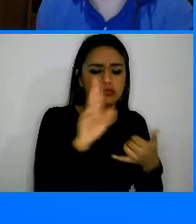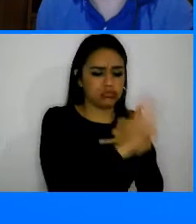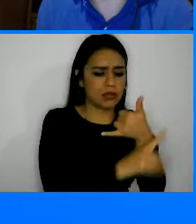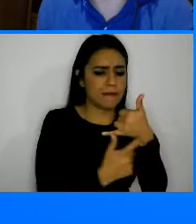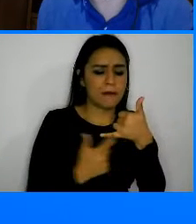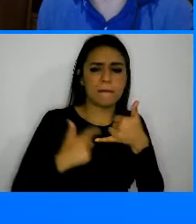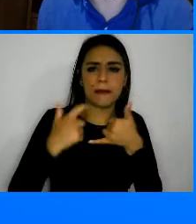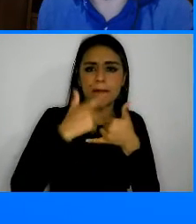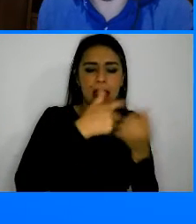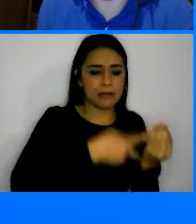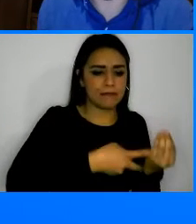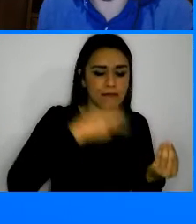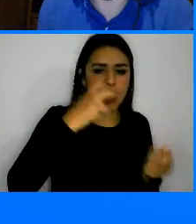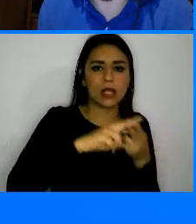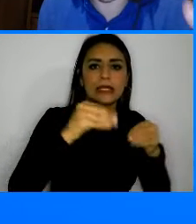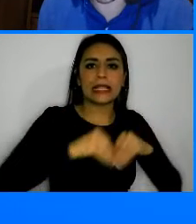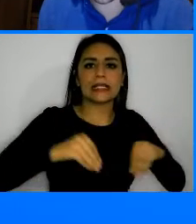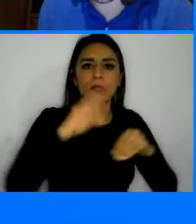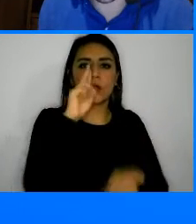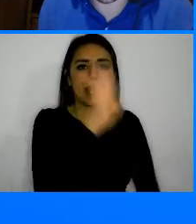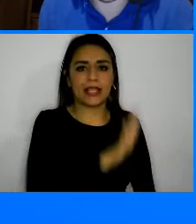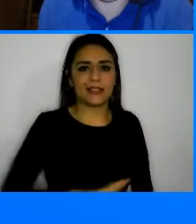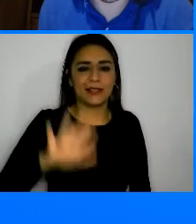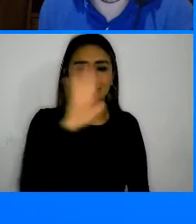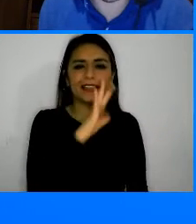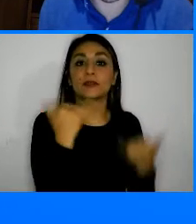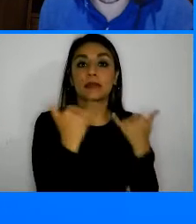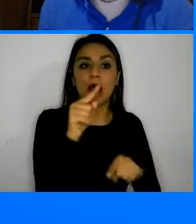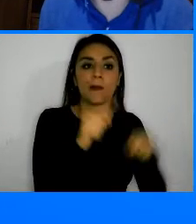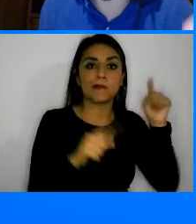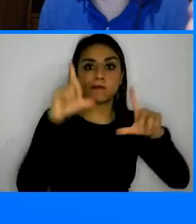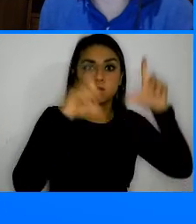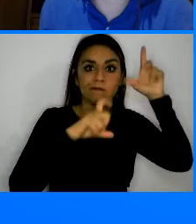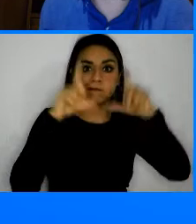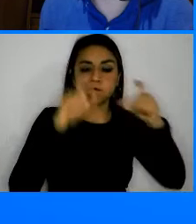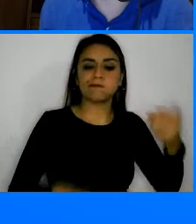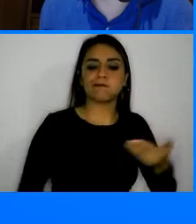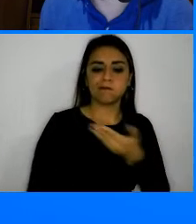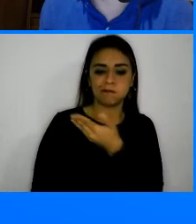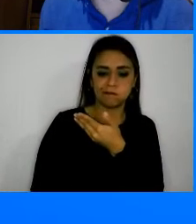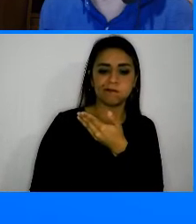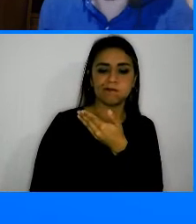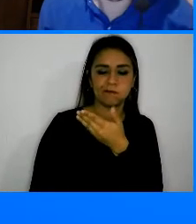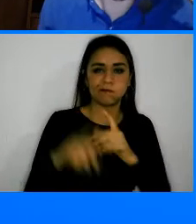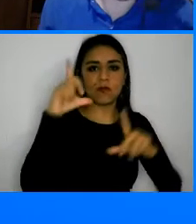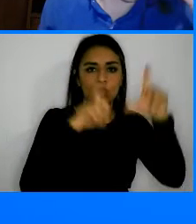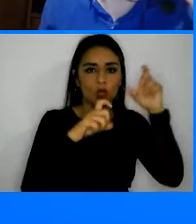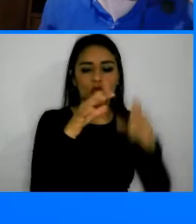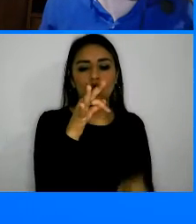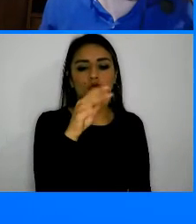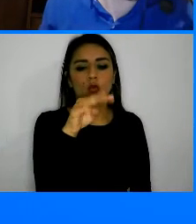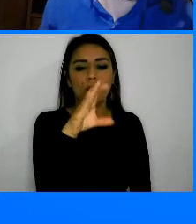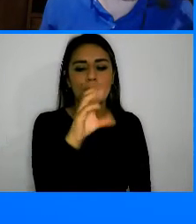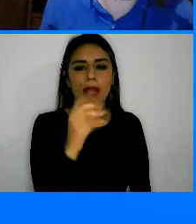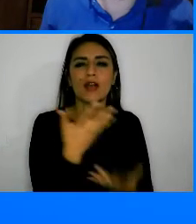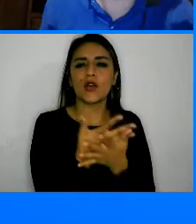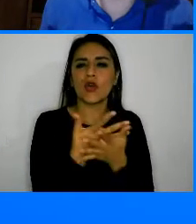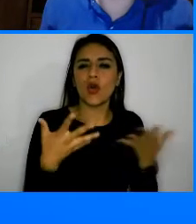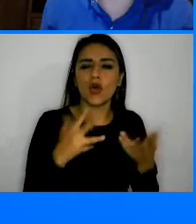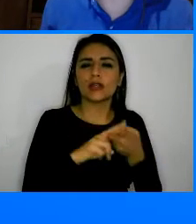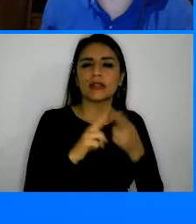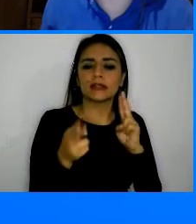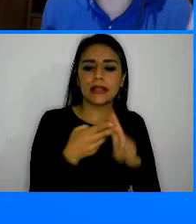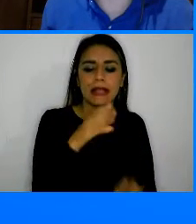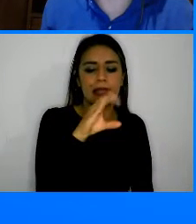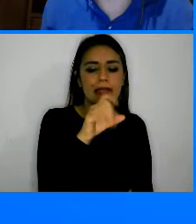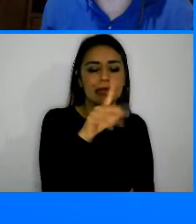arqueológicas del territorio nacional. Entonces, aquí hay algunas fotografías Tumaco, aquí hay algunas fotografías de objetos